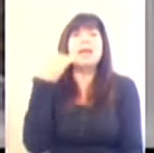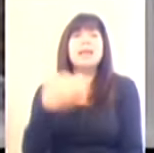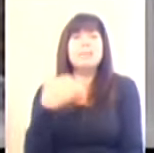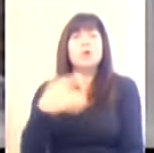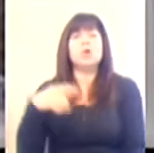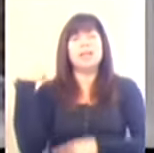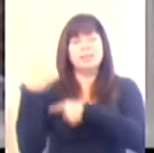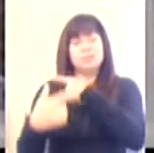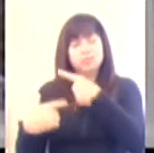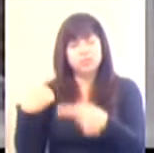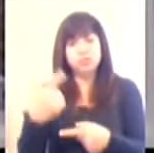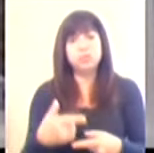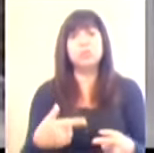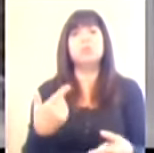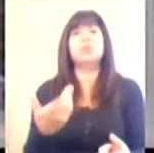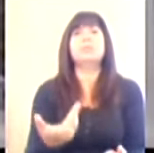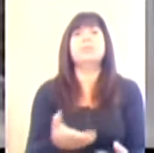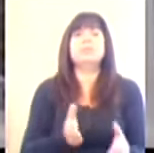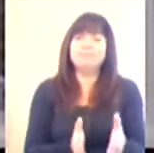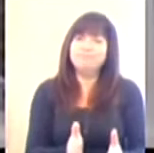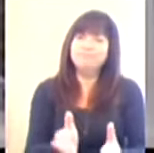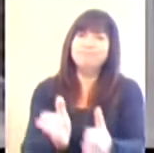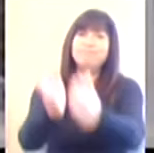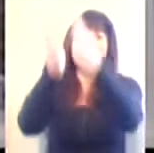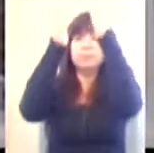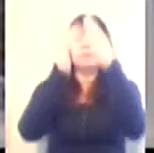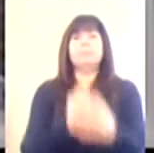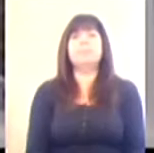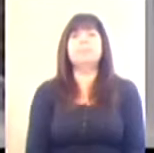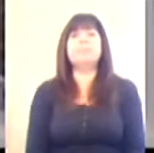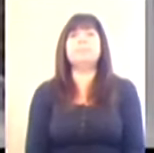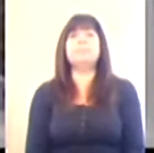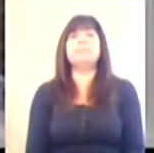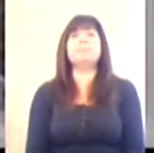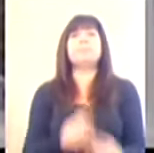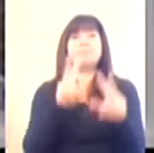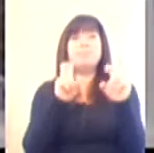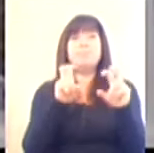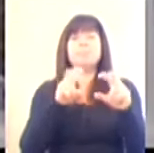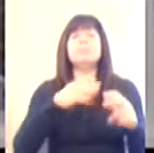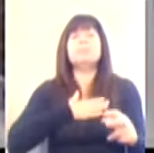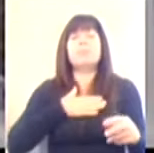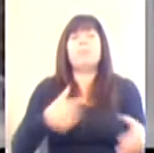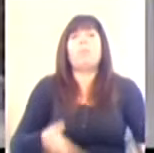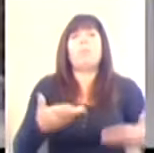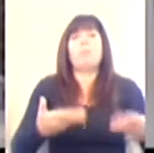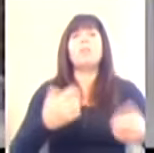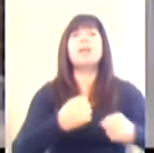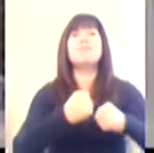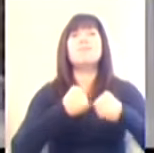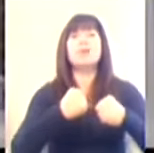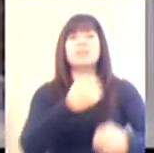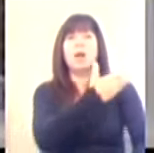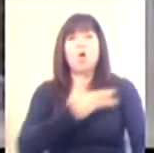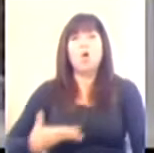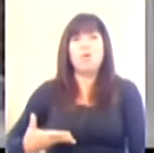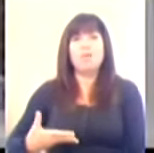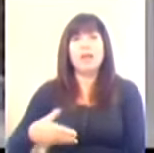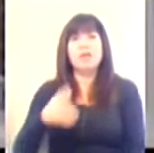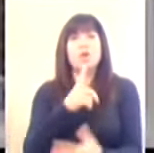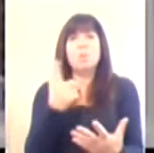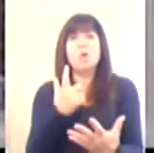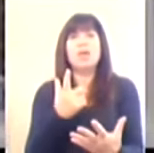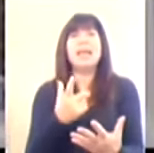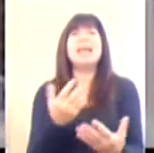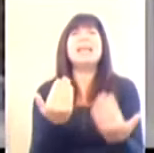trayecto que recorrer. Este es un tema que hemos querido impulsar con mucha fuerza desde el gobierno porque desacoplar la generación de